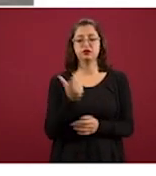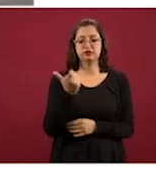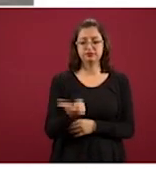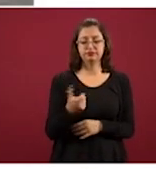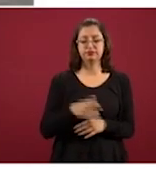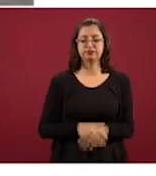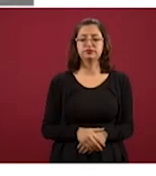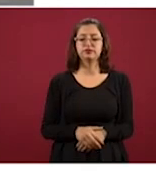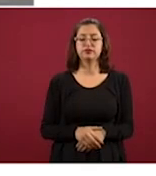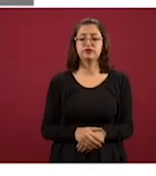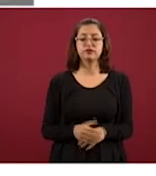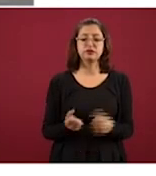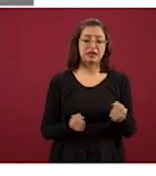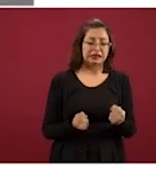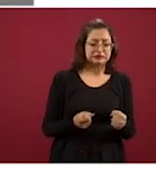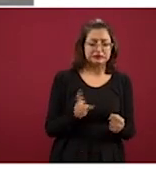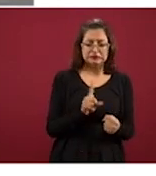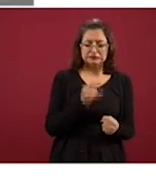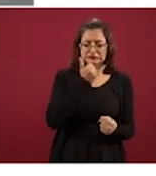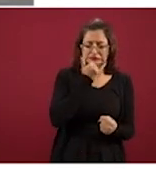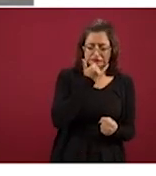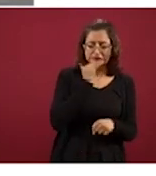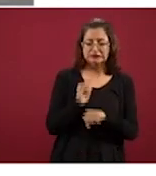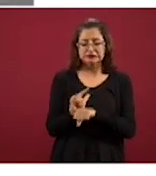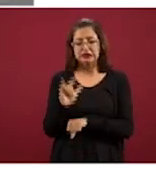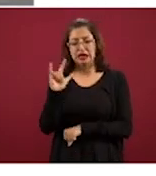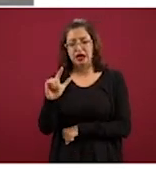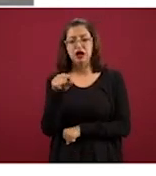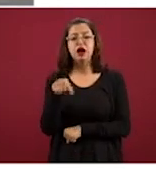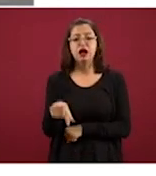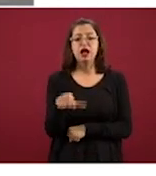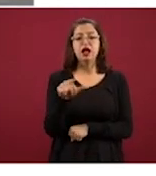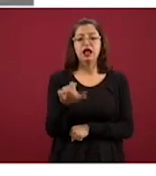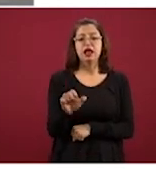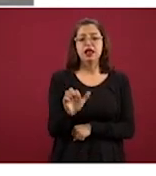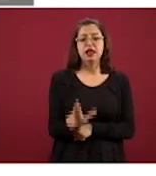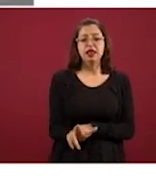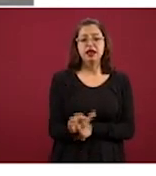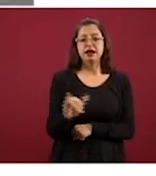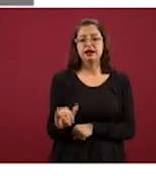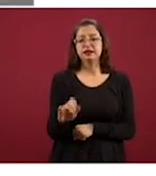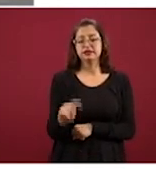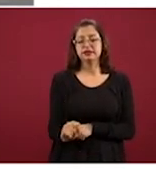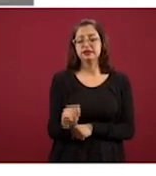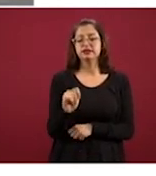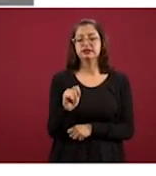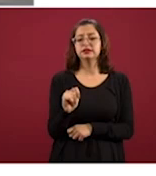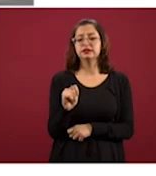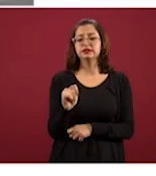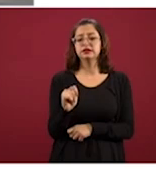vehículo, aeronave, que es un Learjet, este lo